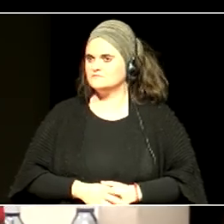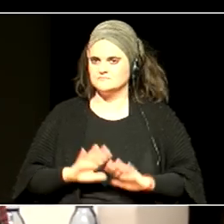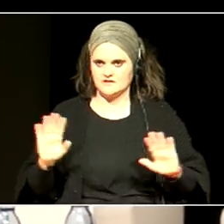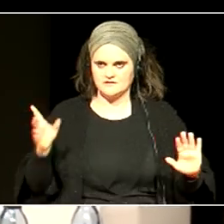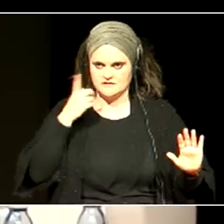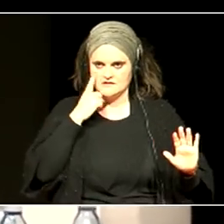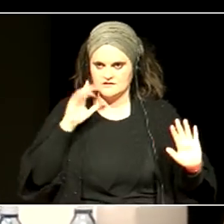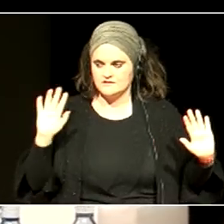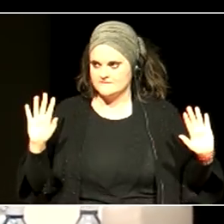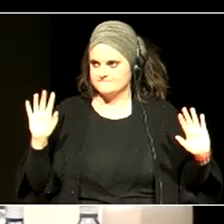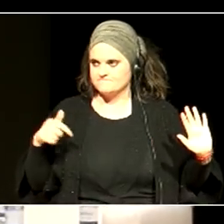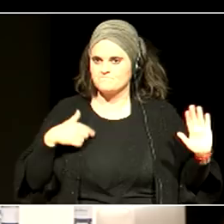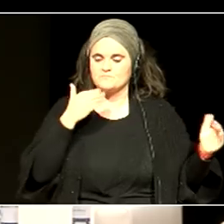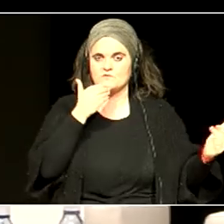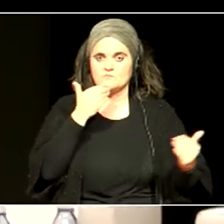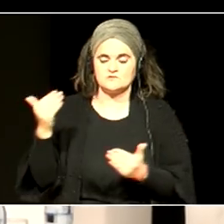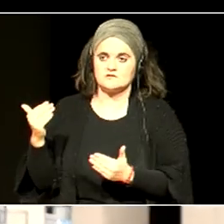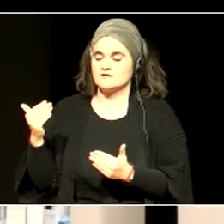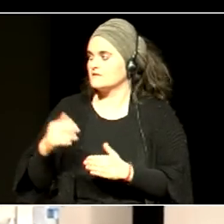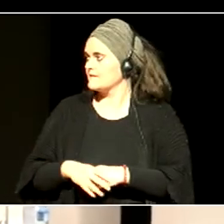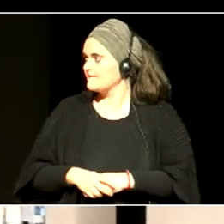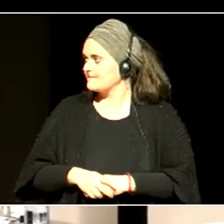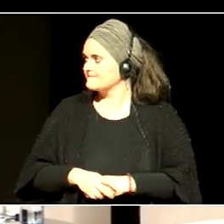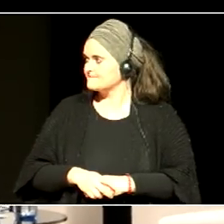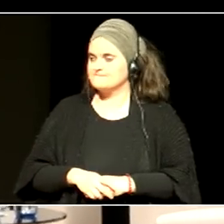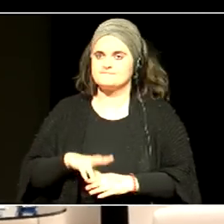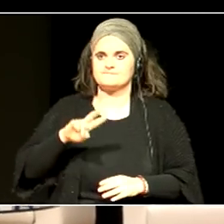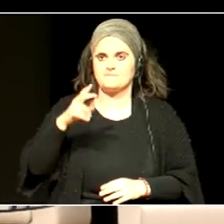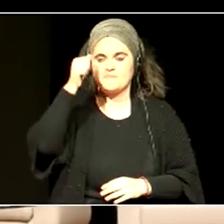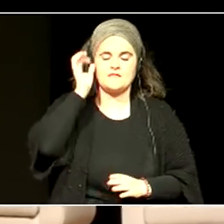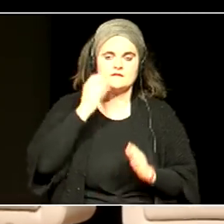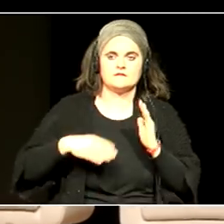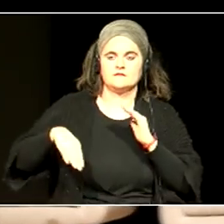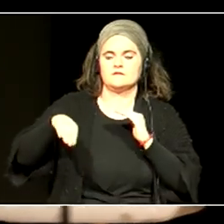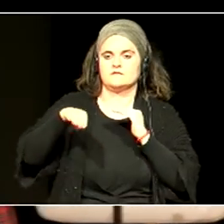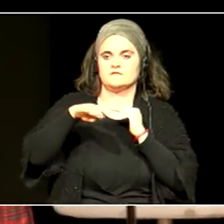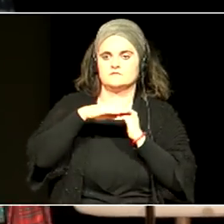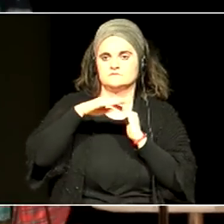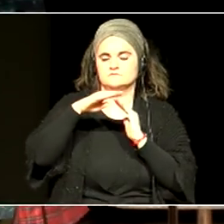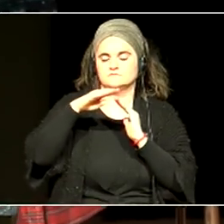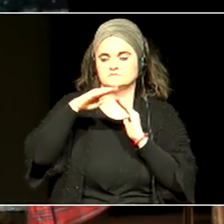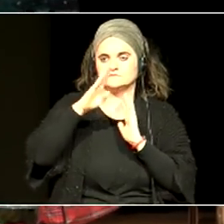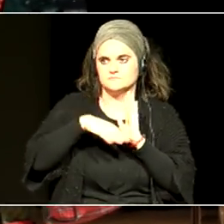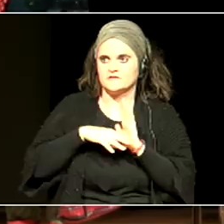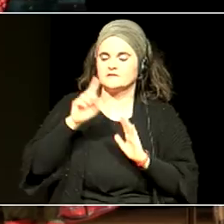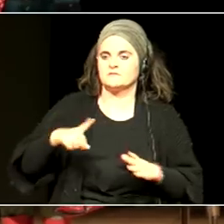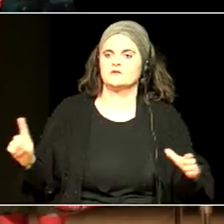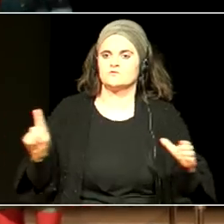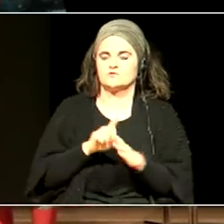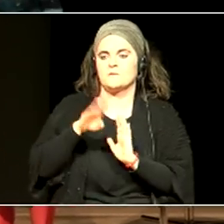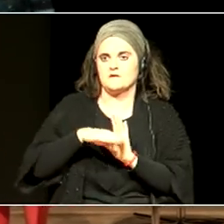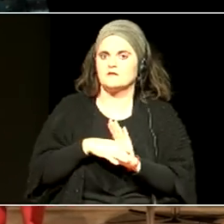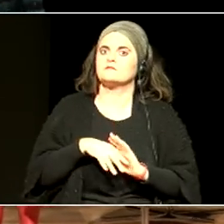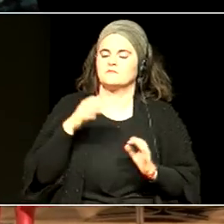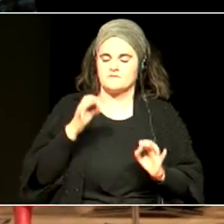bueno es bigar eg nosk benetan dira